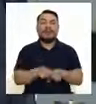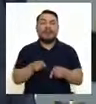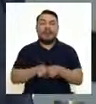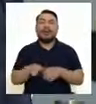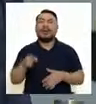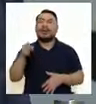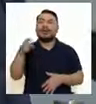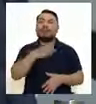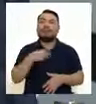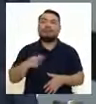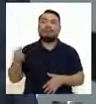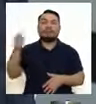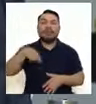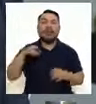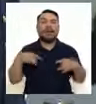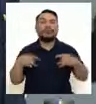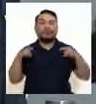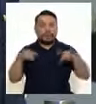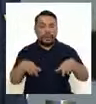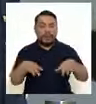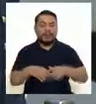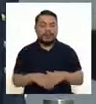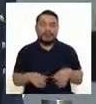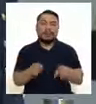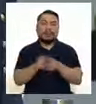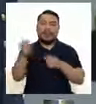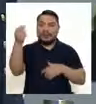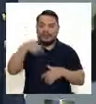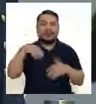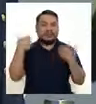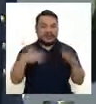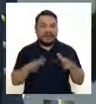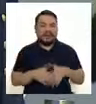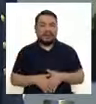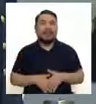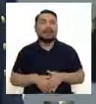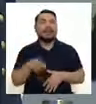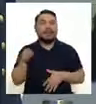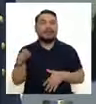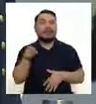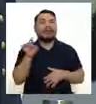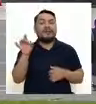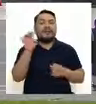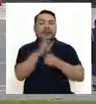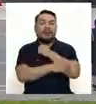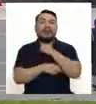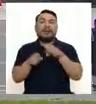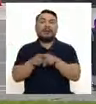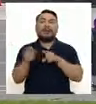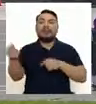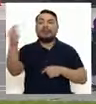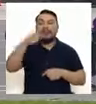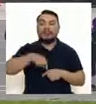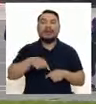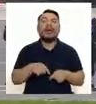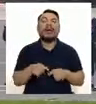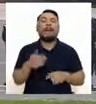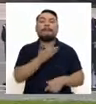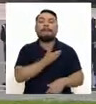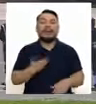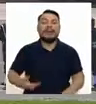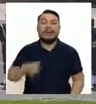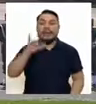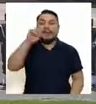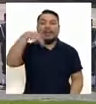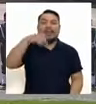primer ministro de Australia y otras importantes autoridades como el presidente de Indonesia,